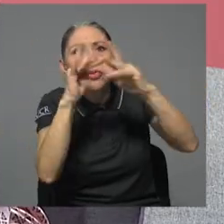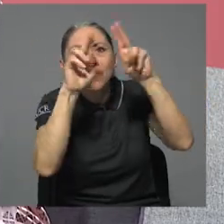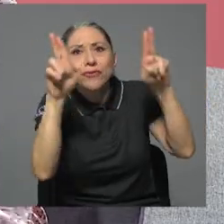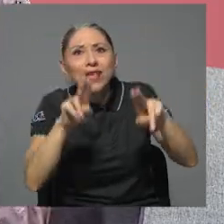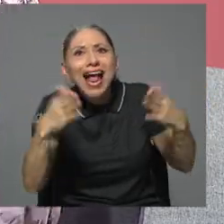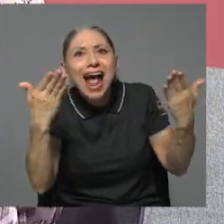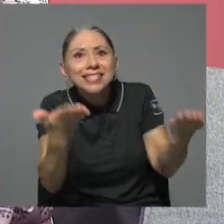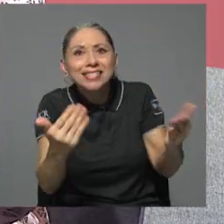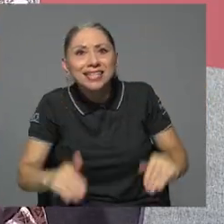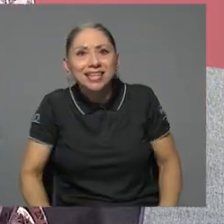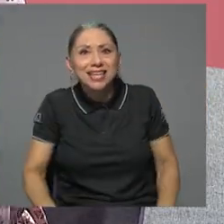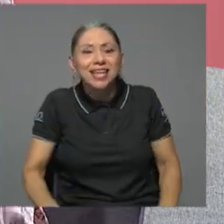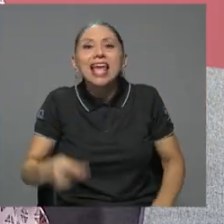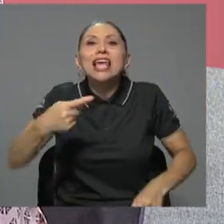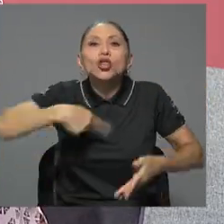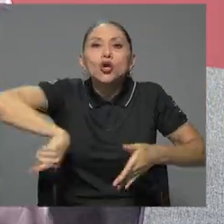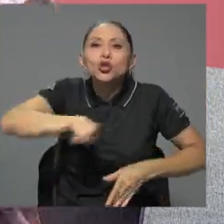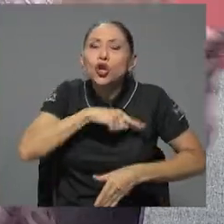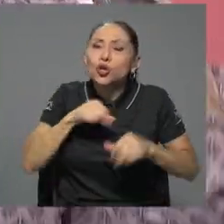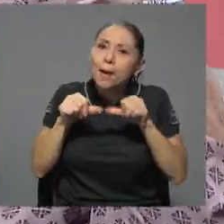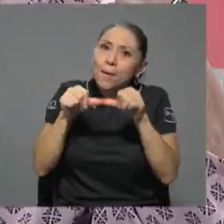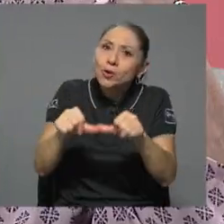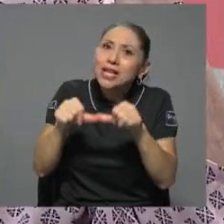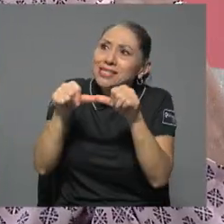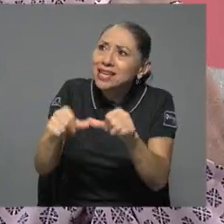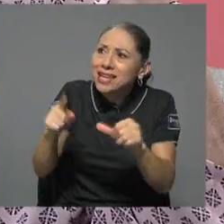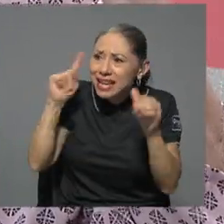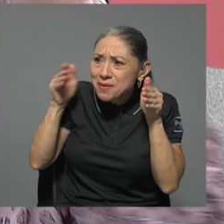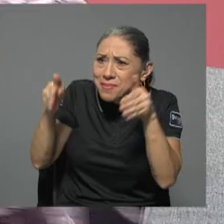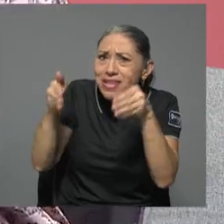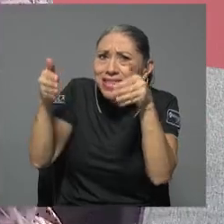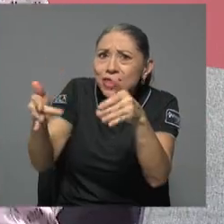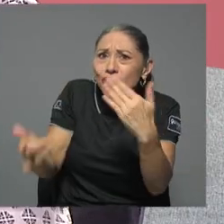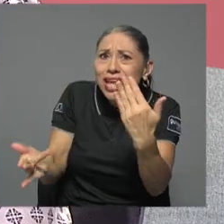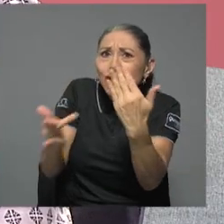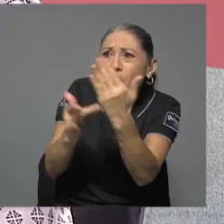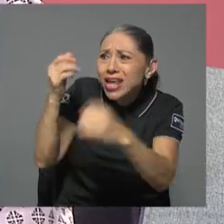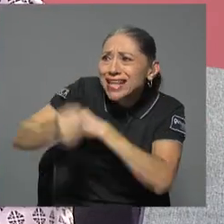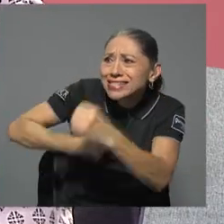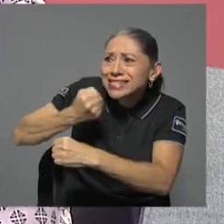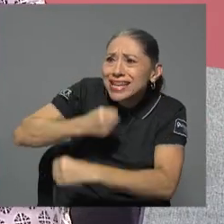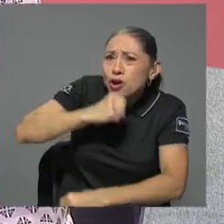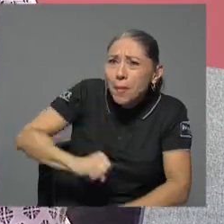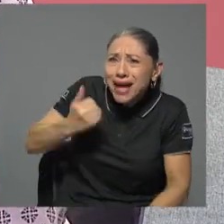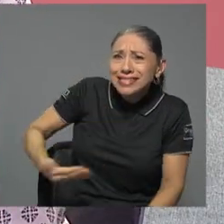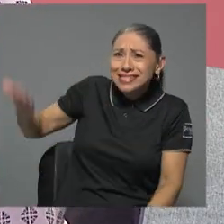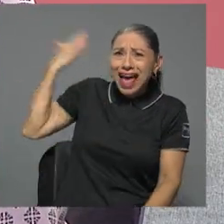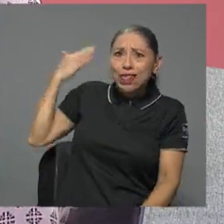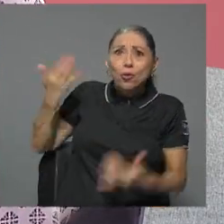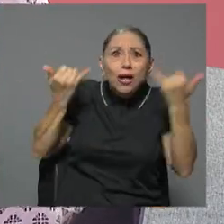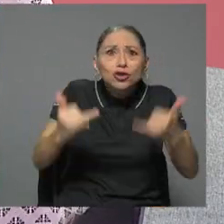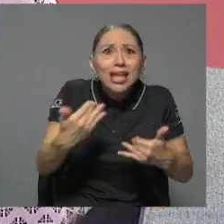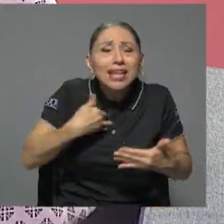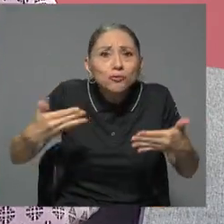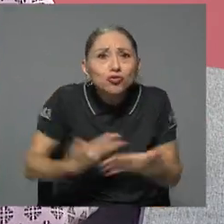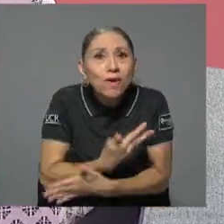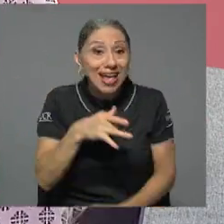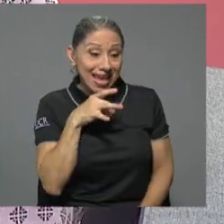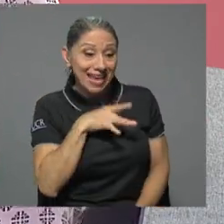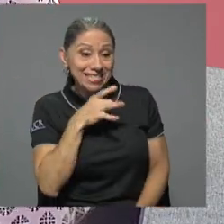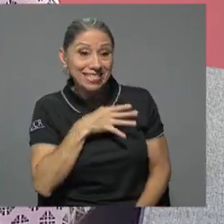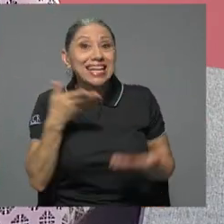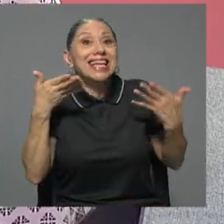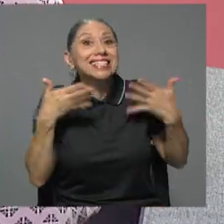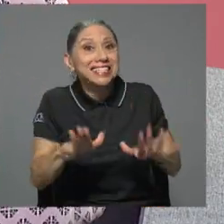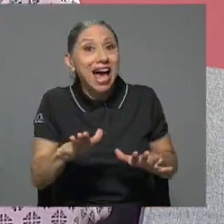y vamos a seguir invirtiendo en la tecnología del siglo pasado cuando ya tenemos esta de aquí en chile ya starling